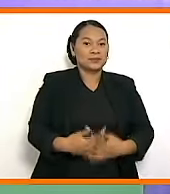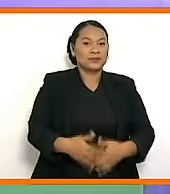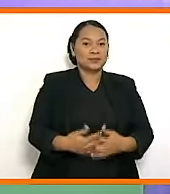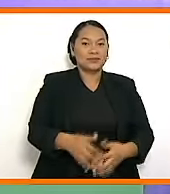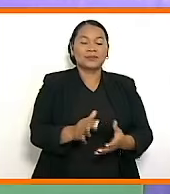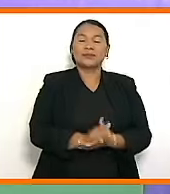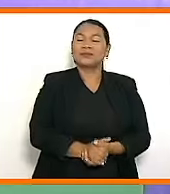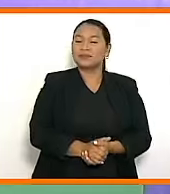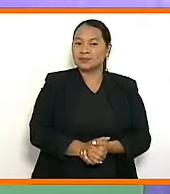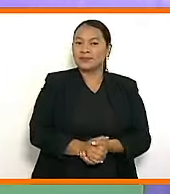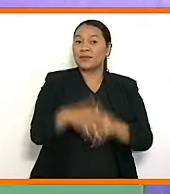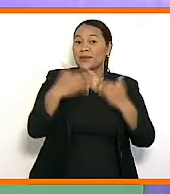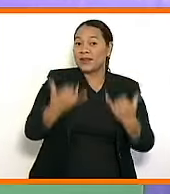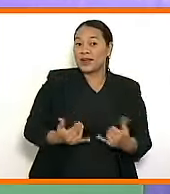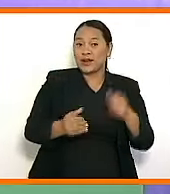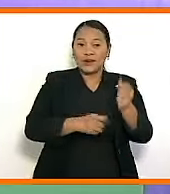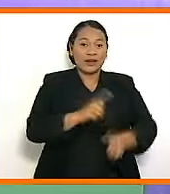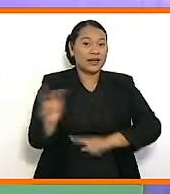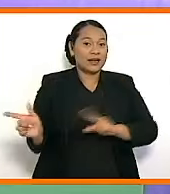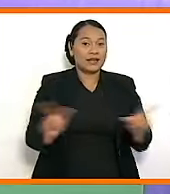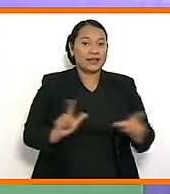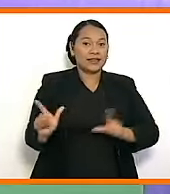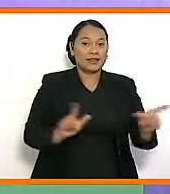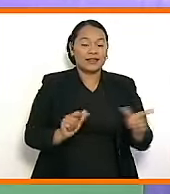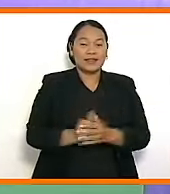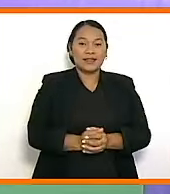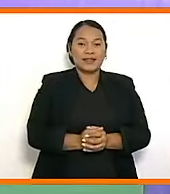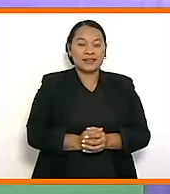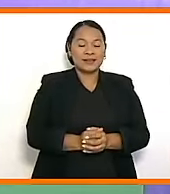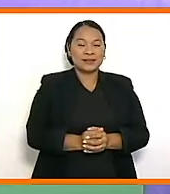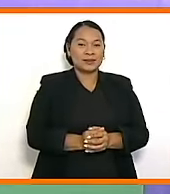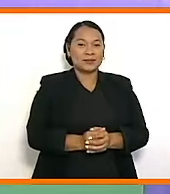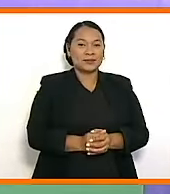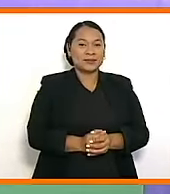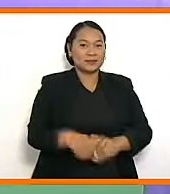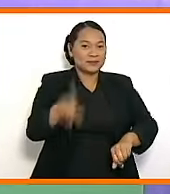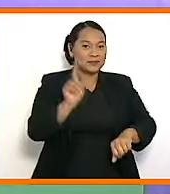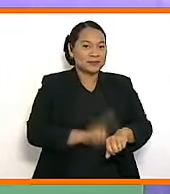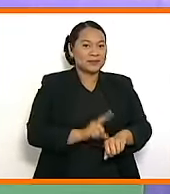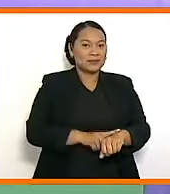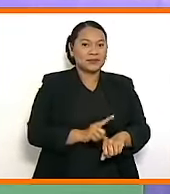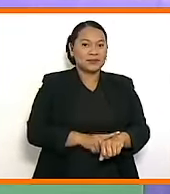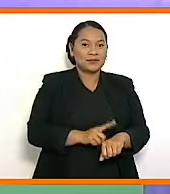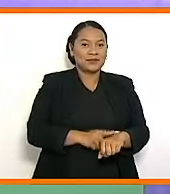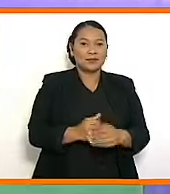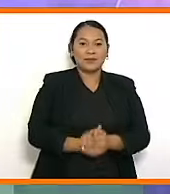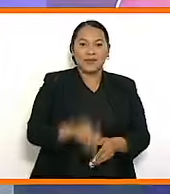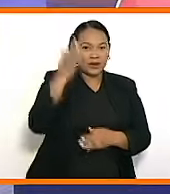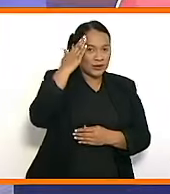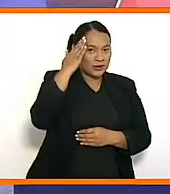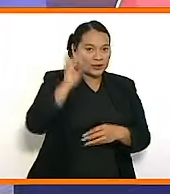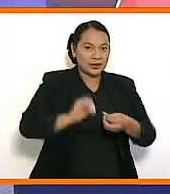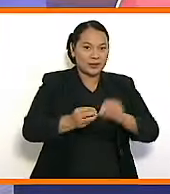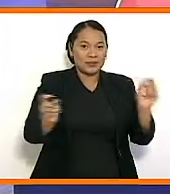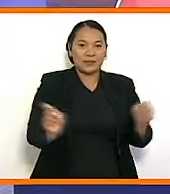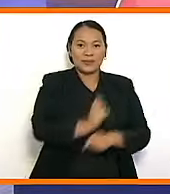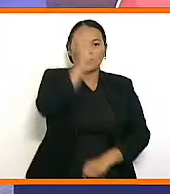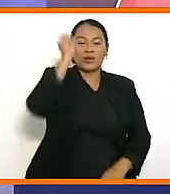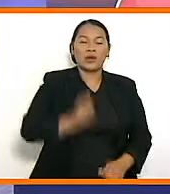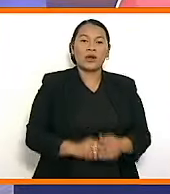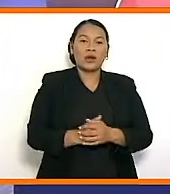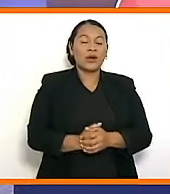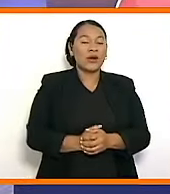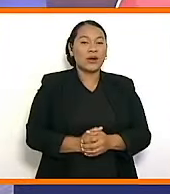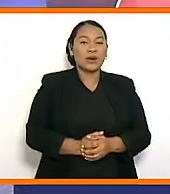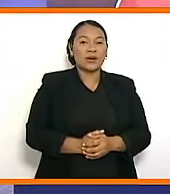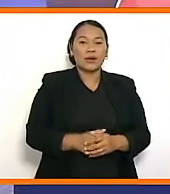juego. Ahora sí, las incluimos todas, como puedes ver. Y es momento de dar ese afortunado ganador, dos dígitos, un número.